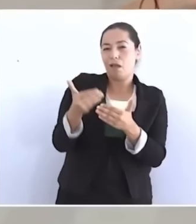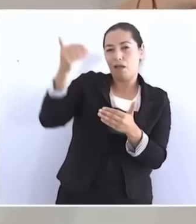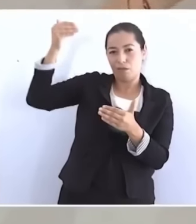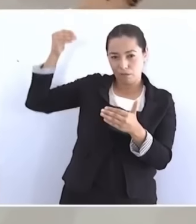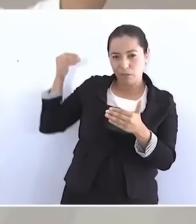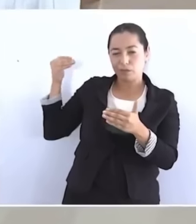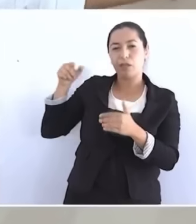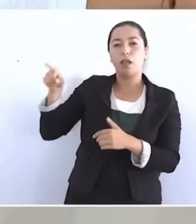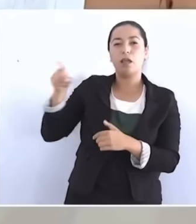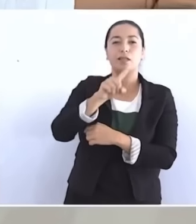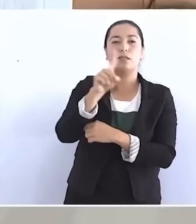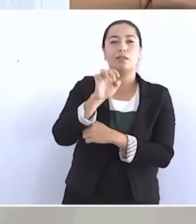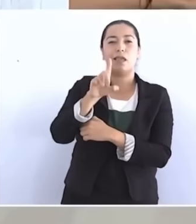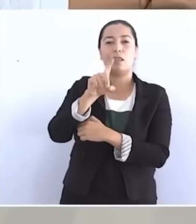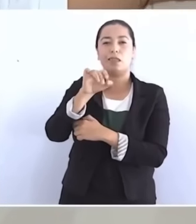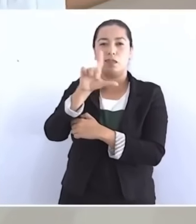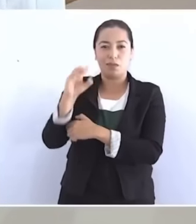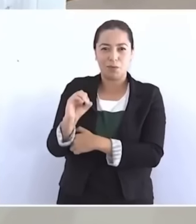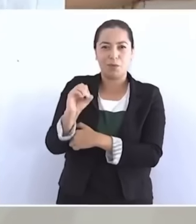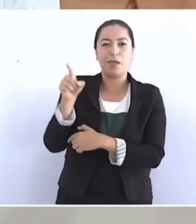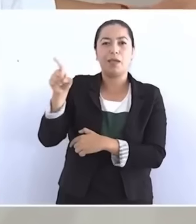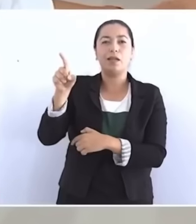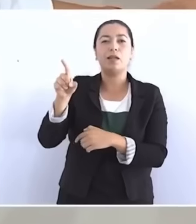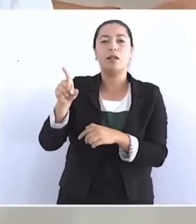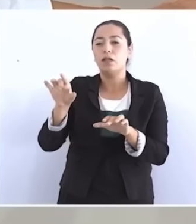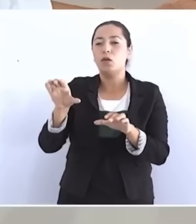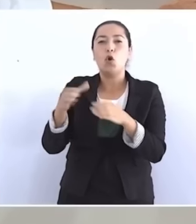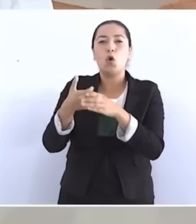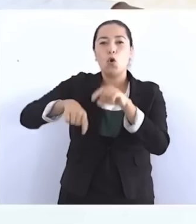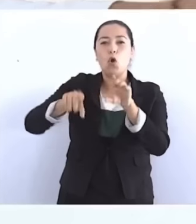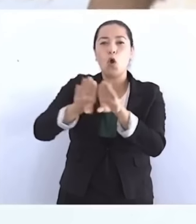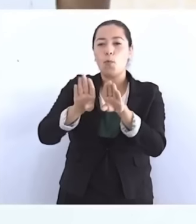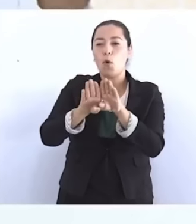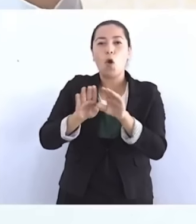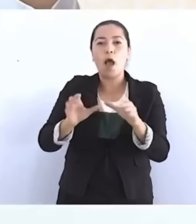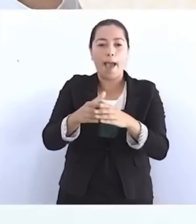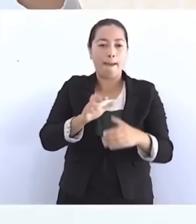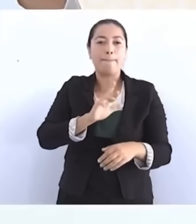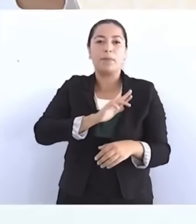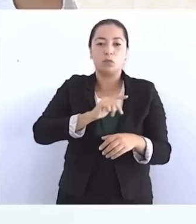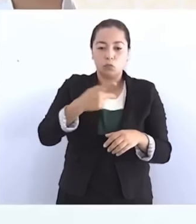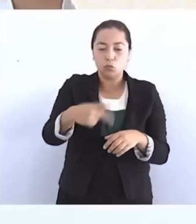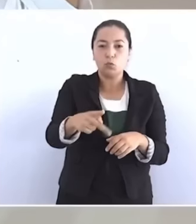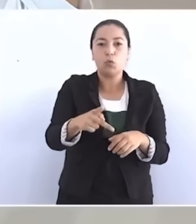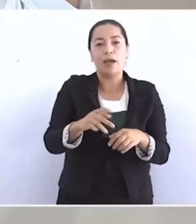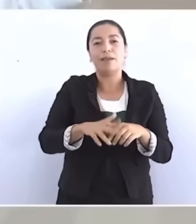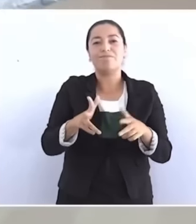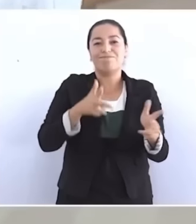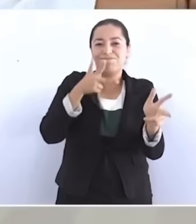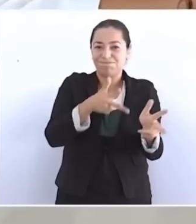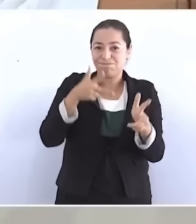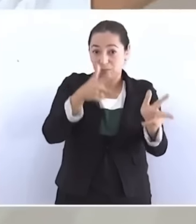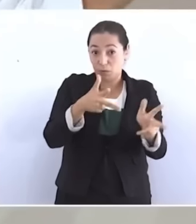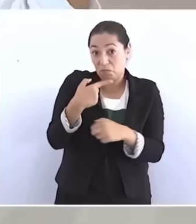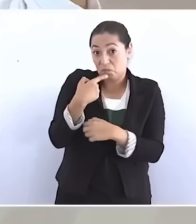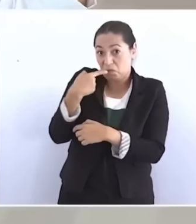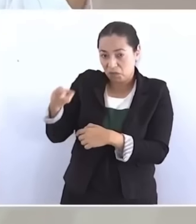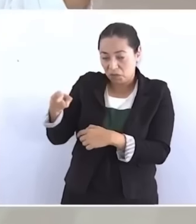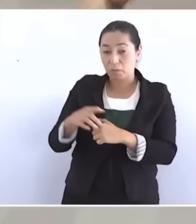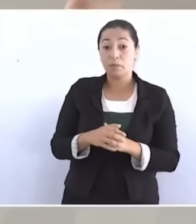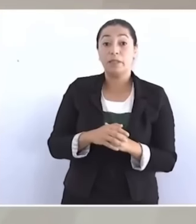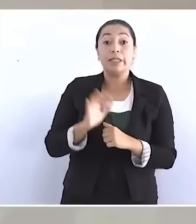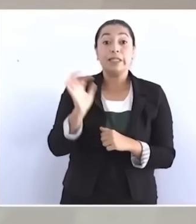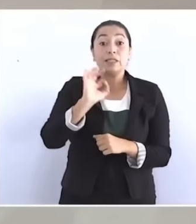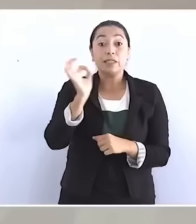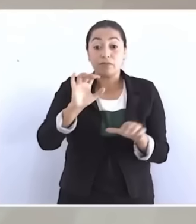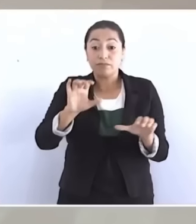Zedillo privatizó los trenes. Decían que si se privatizaban íbamos a